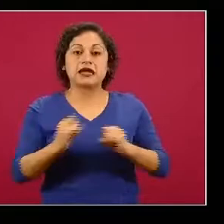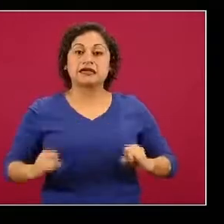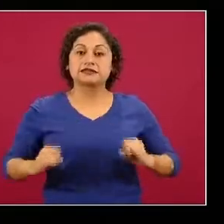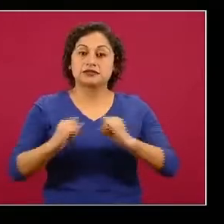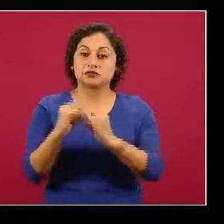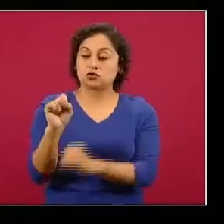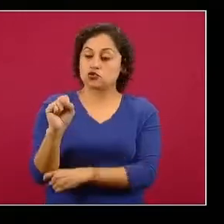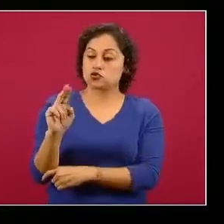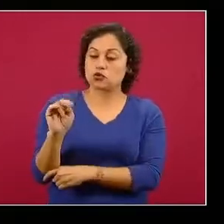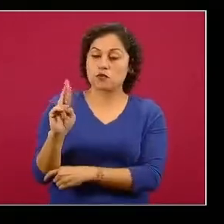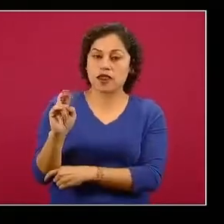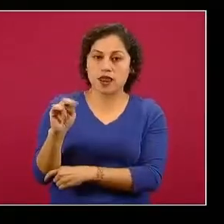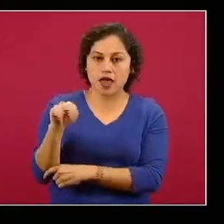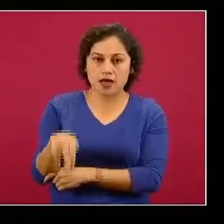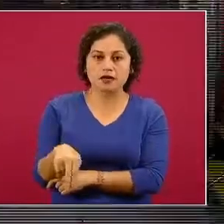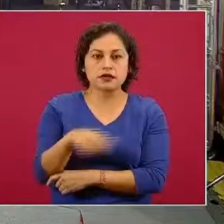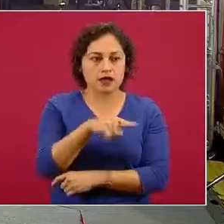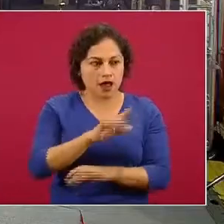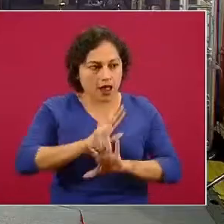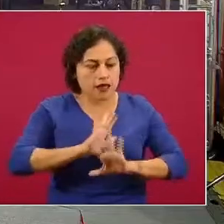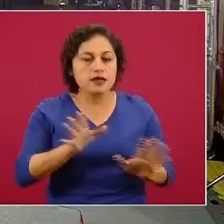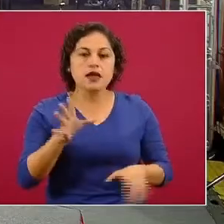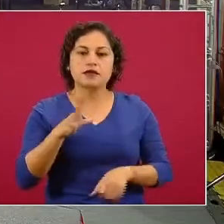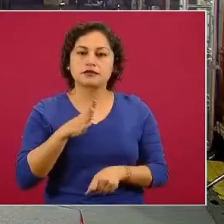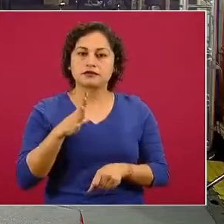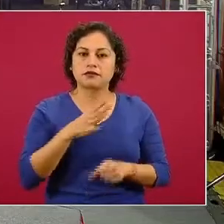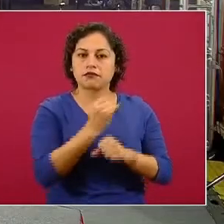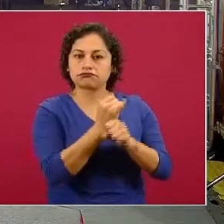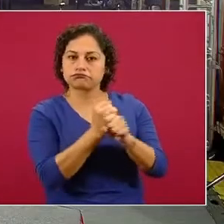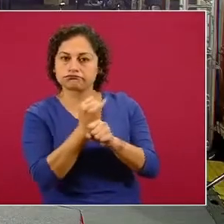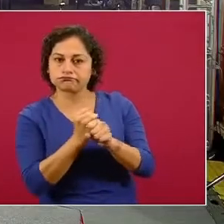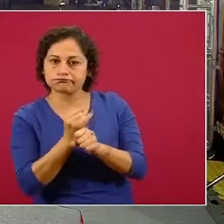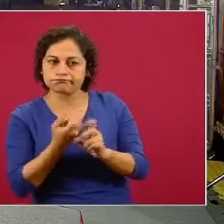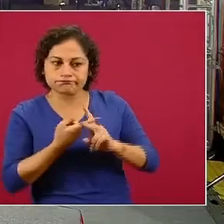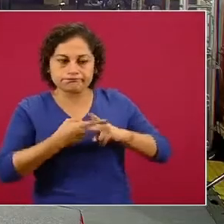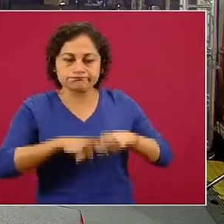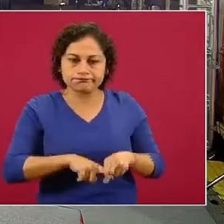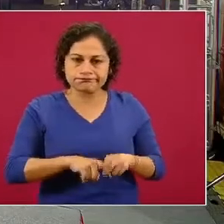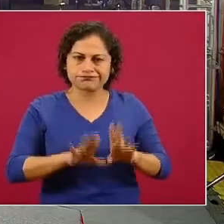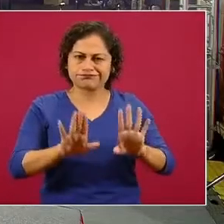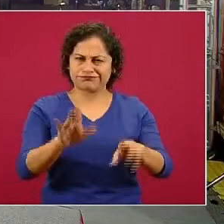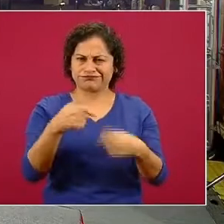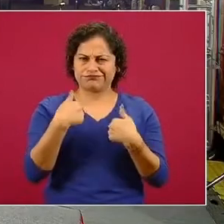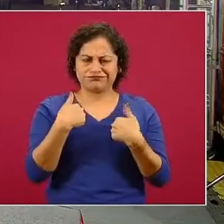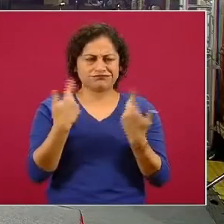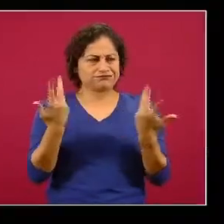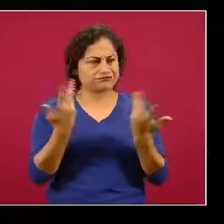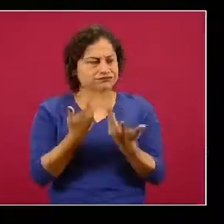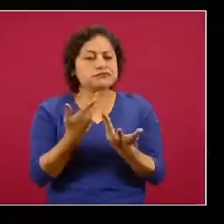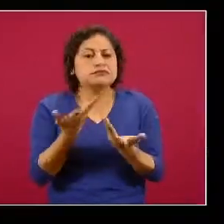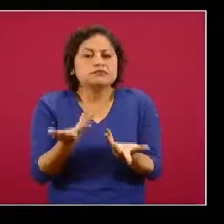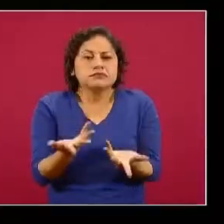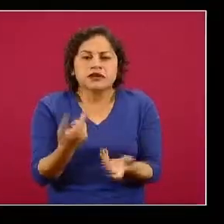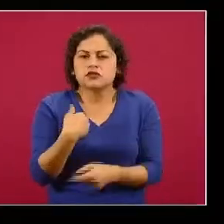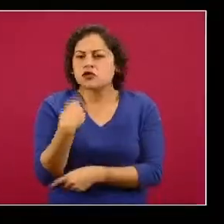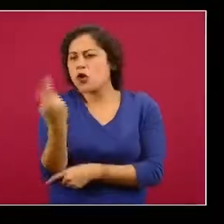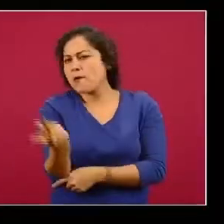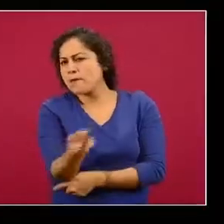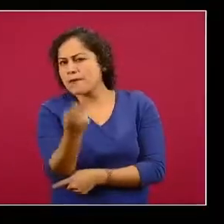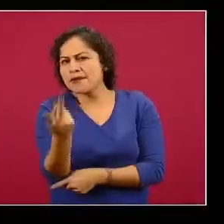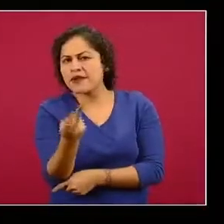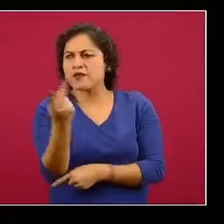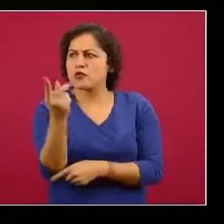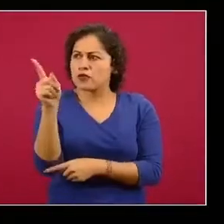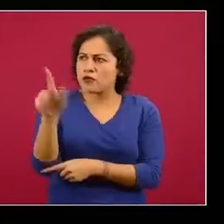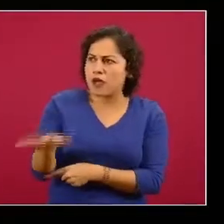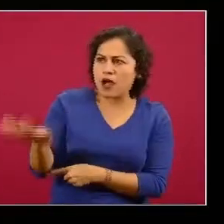se está haciendo el protocolo. A mí lo que me llama la atención es, ¿están trabajando de la mano? ¿Por qué se